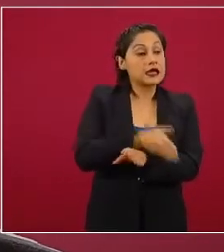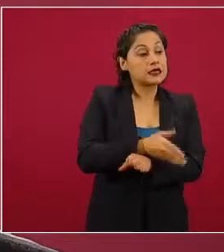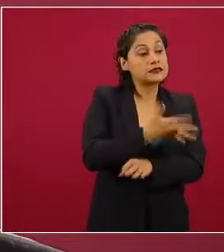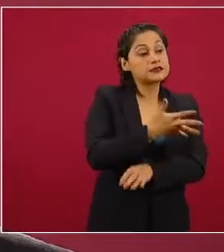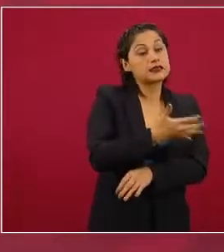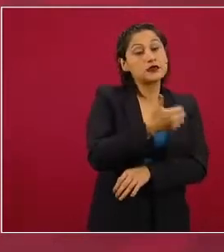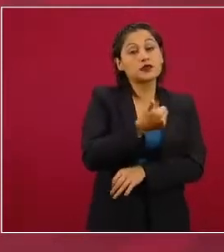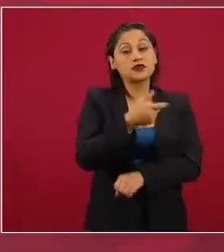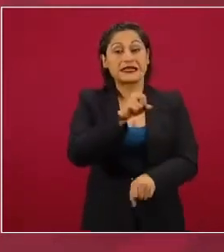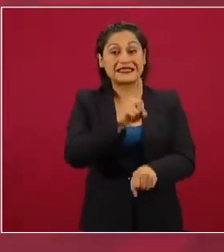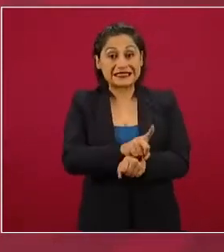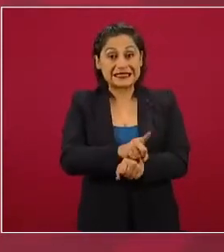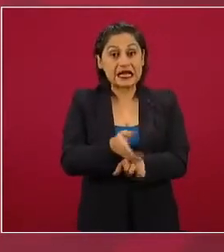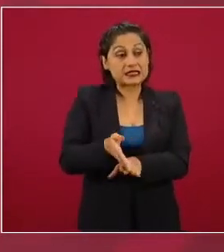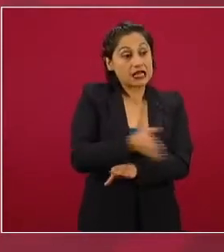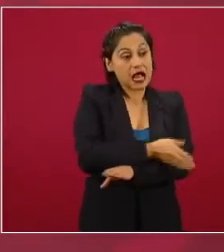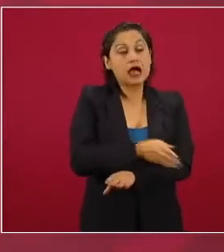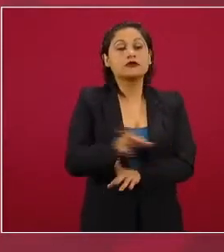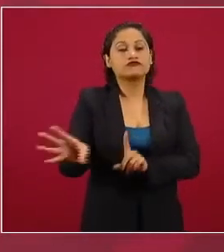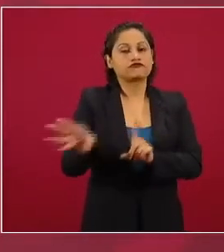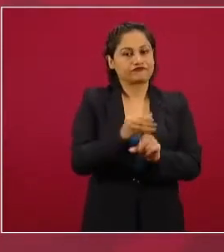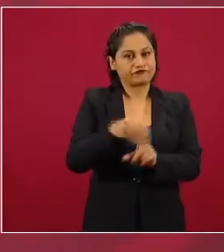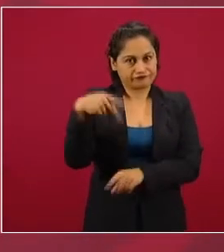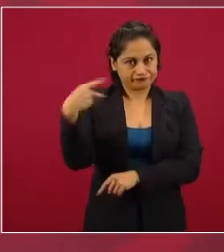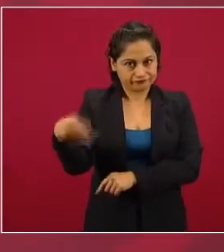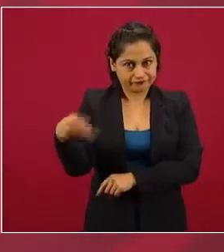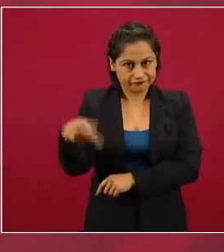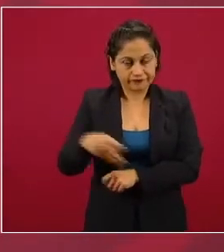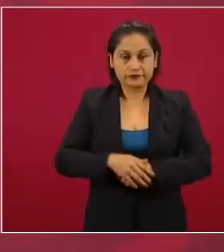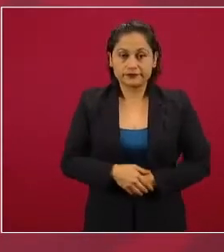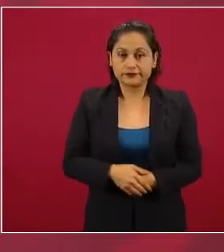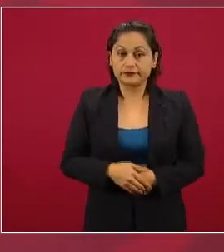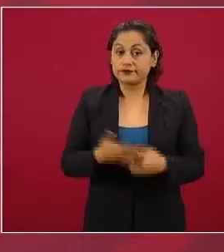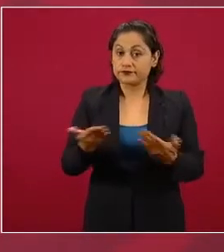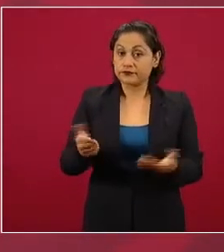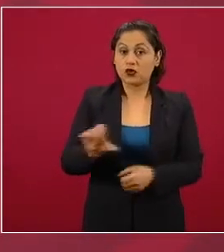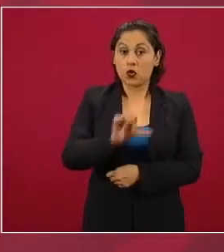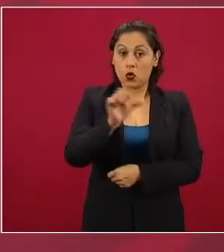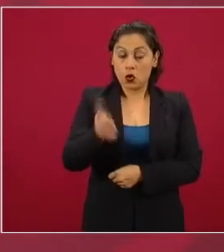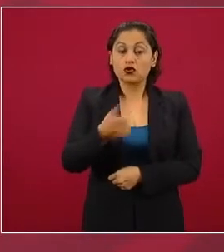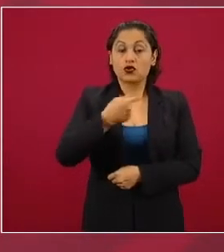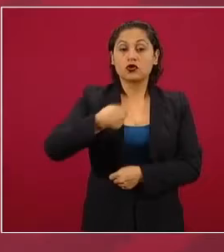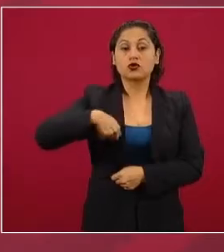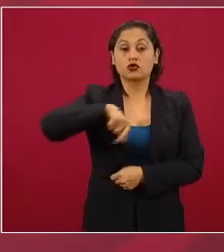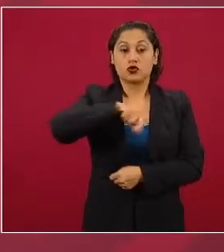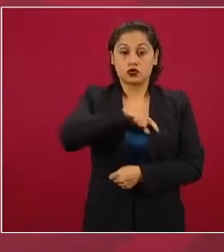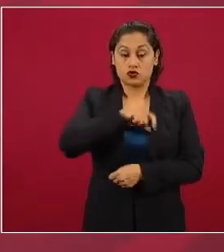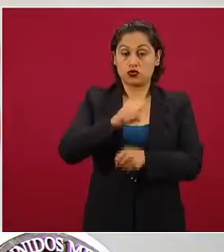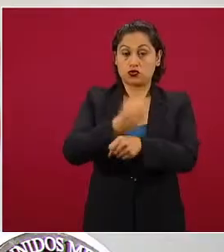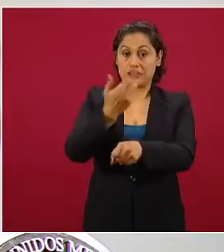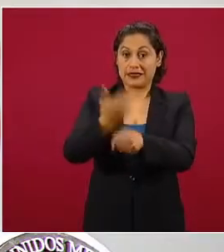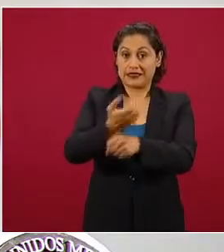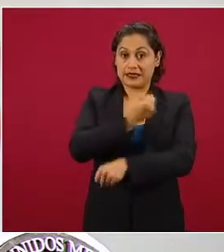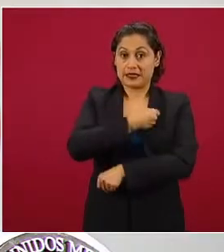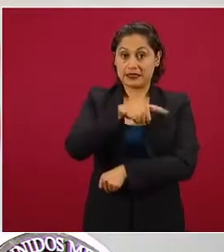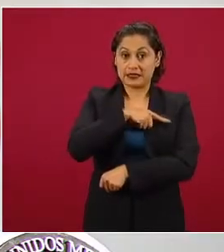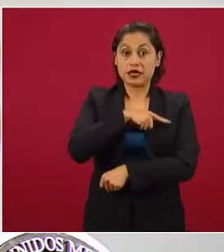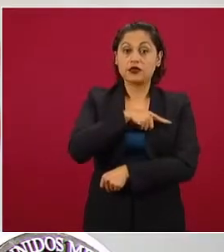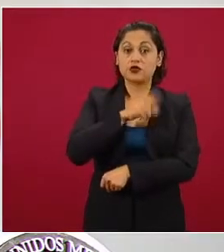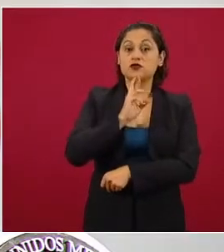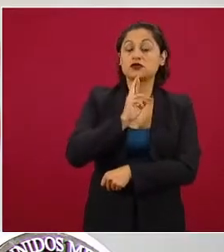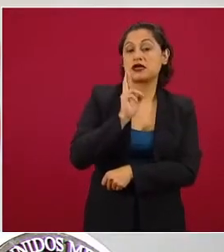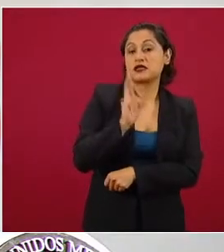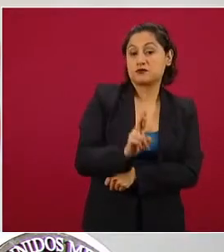contagió. Y lo segundo que es importante es la respuesta de la Secretaría de Salud a la consulta del